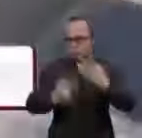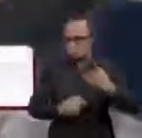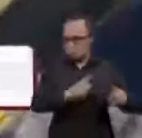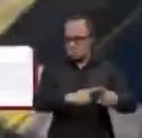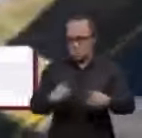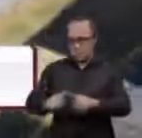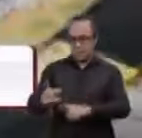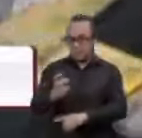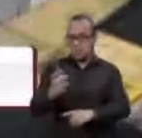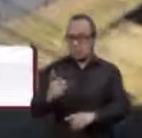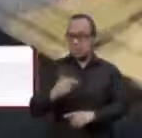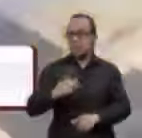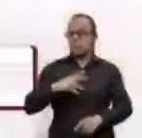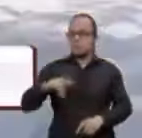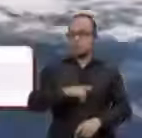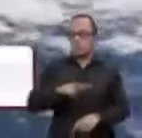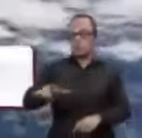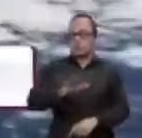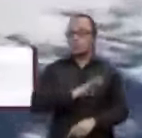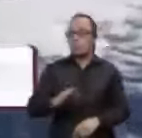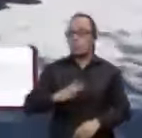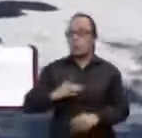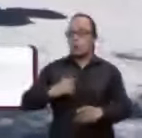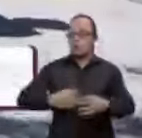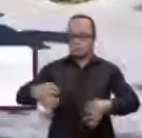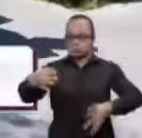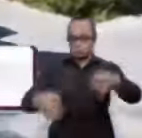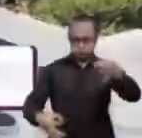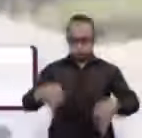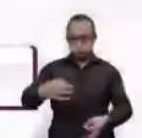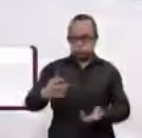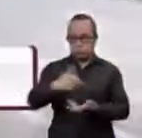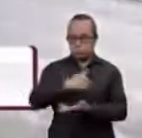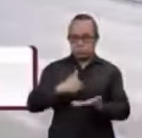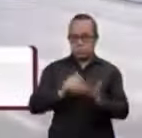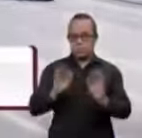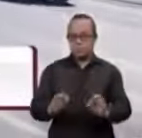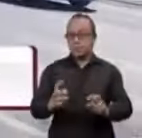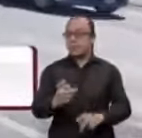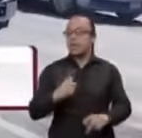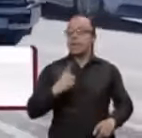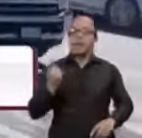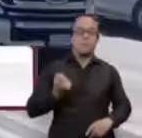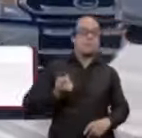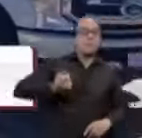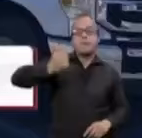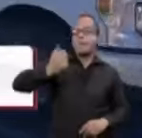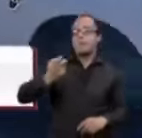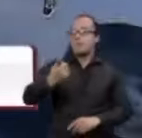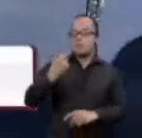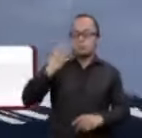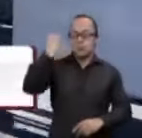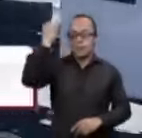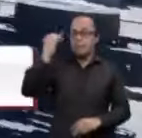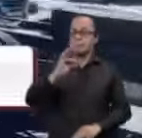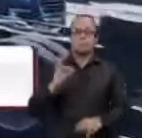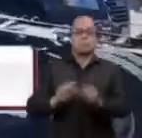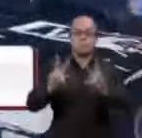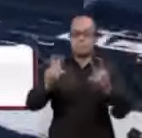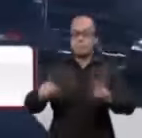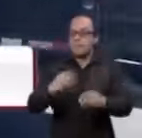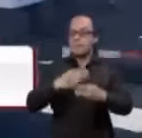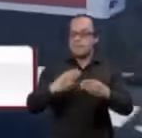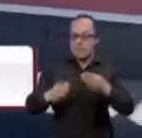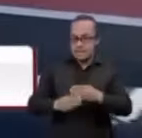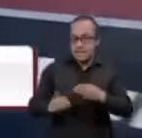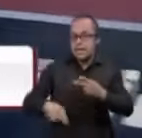en ese espacio se pueden desahogar audiencias. Este innovador modelo de justicia optimiza recursos materiales y